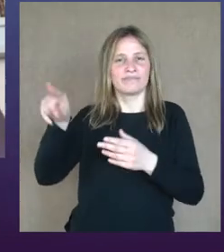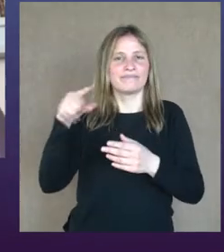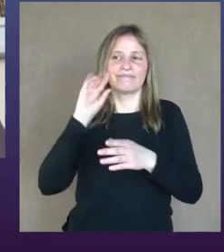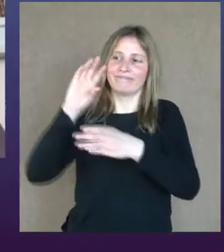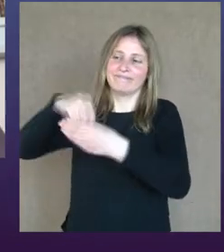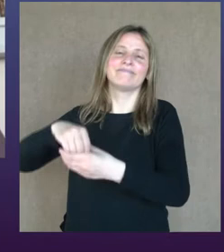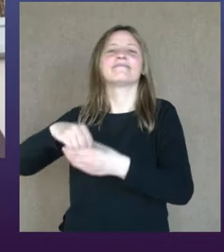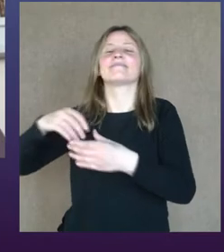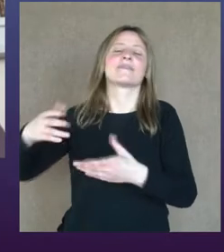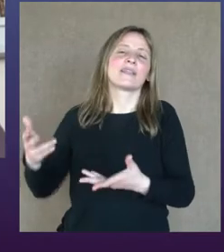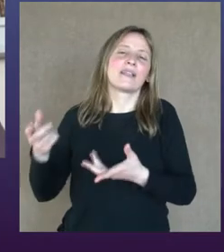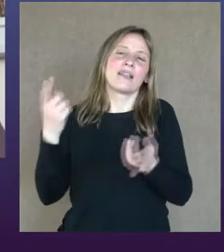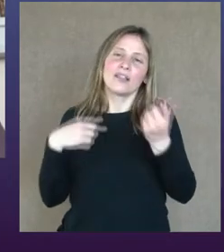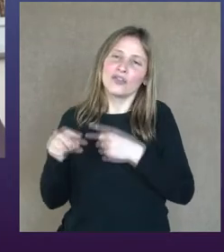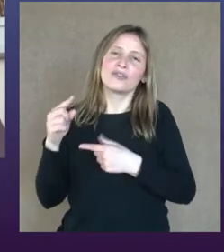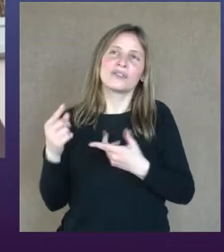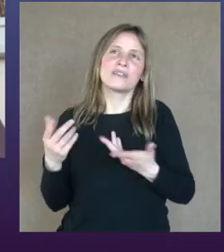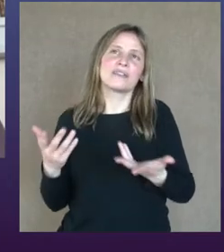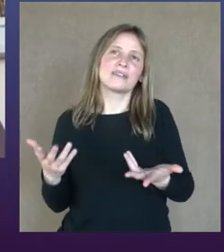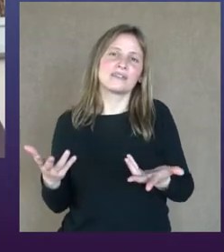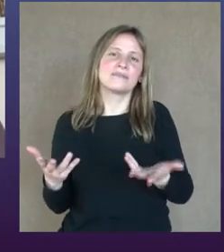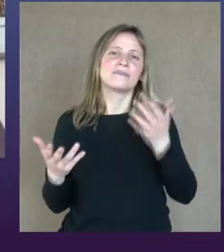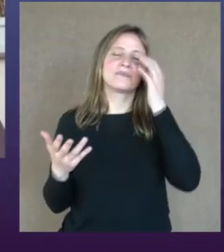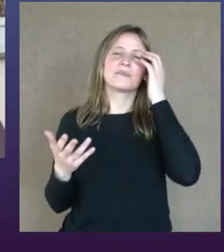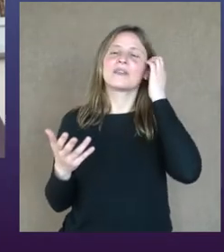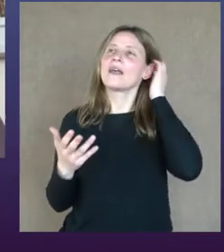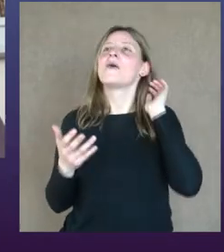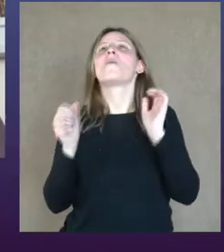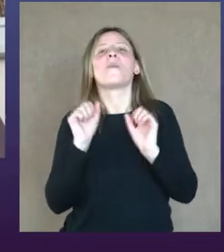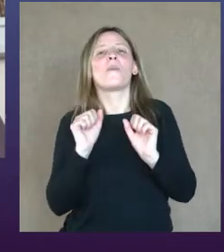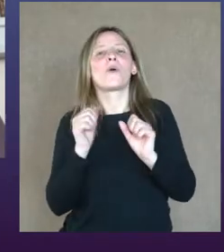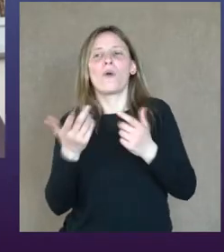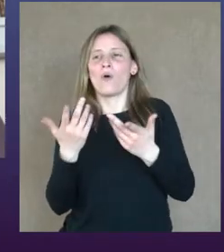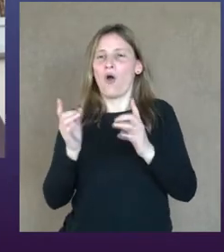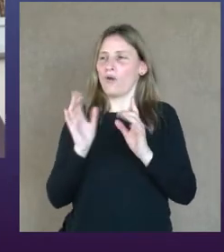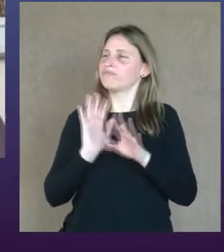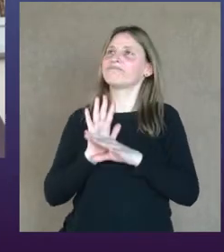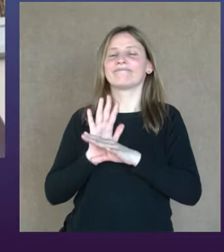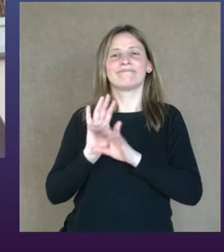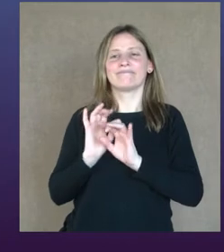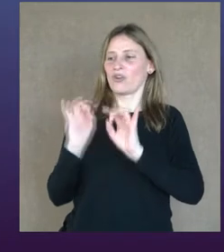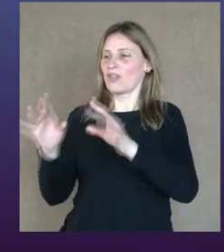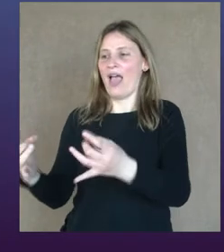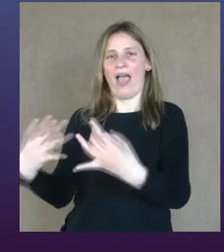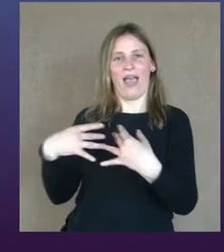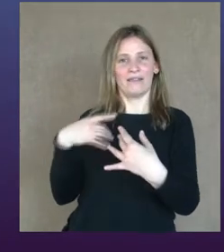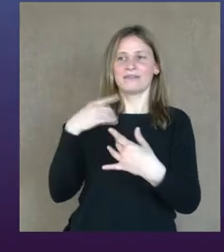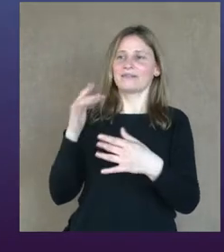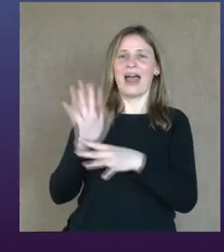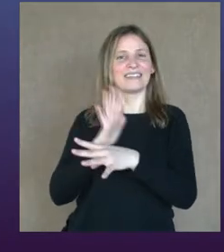tiempo, digamos. Entonces yo creo que es algo que se pasa a otro, ¿no? Como de un artista a